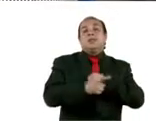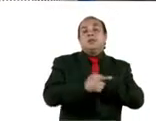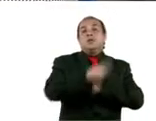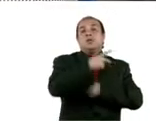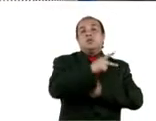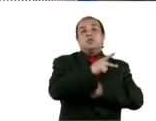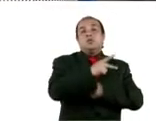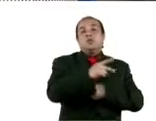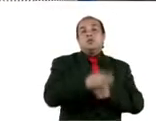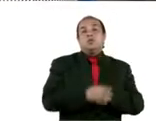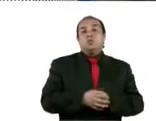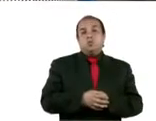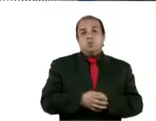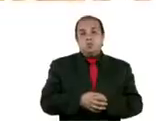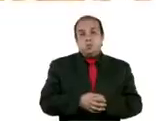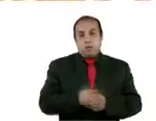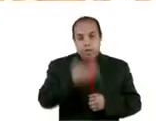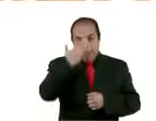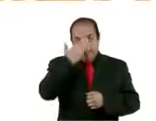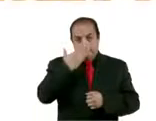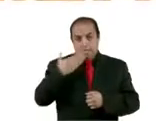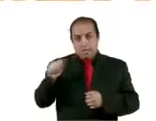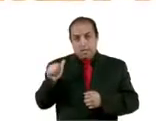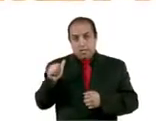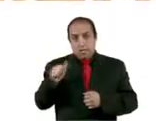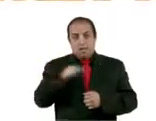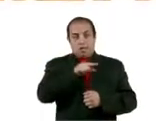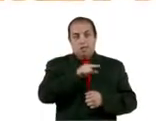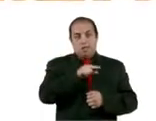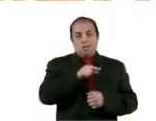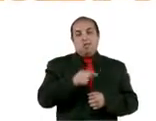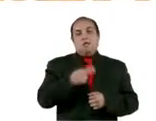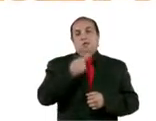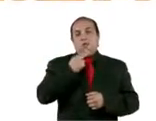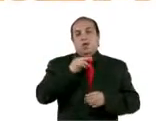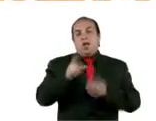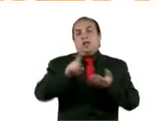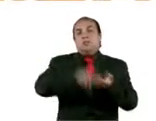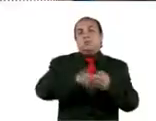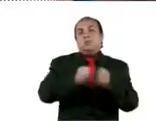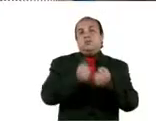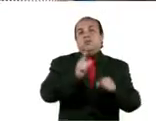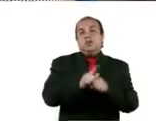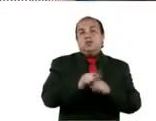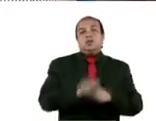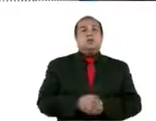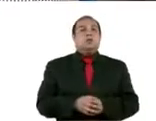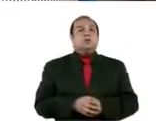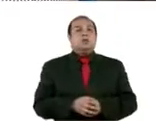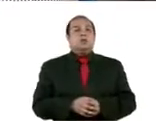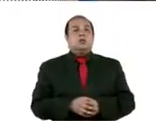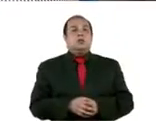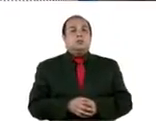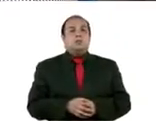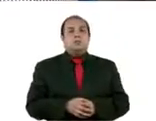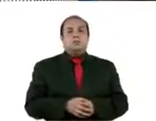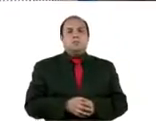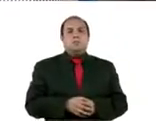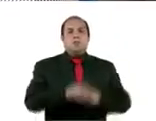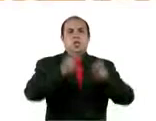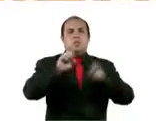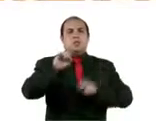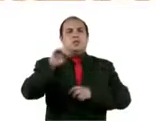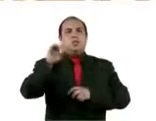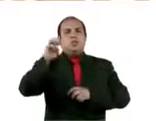términos de su capacidad de funcionar, ¿sí?, socialmente. ¿Y en el caso de los síndromes? También algunos síndromes del